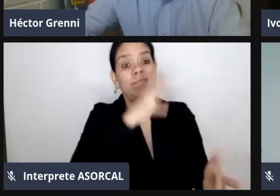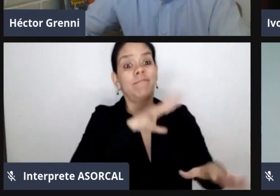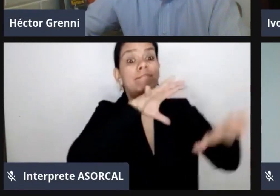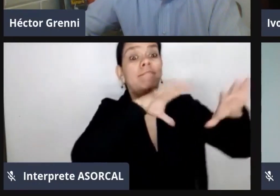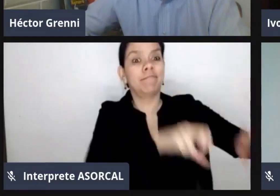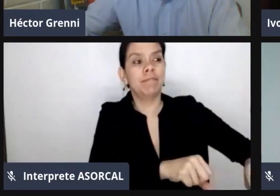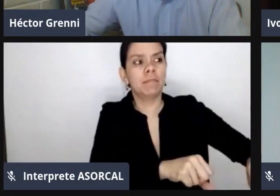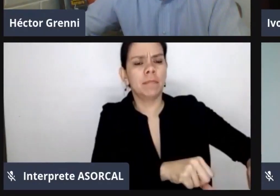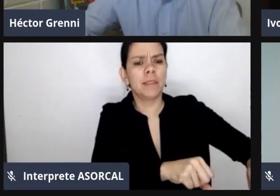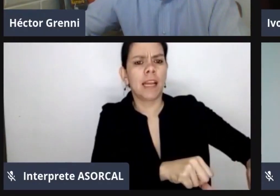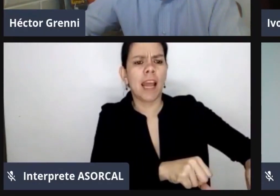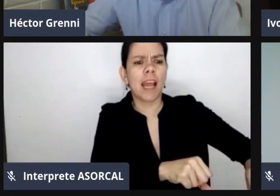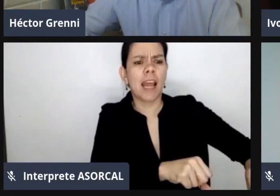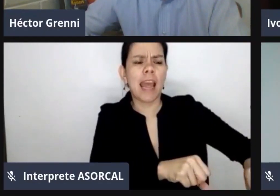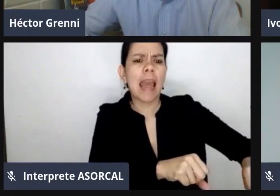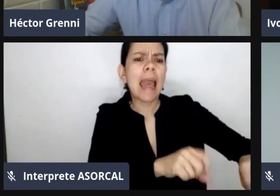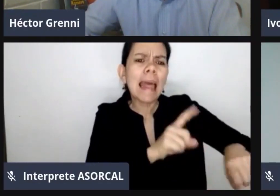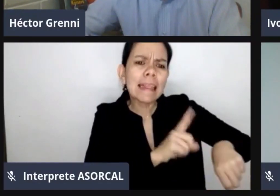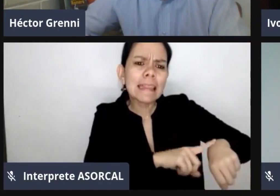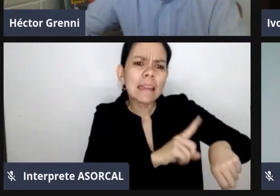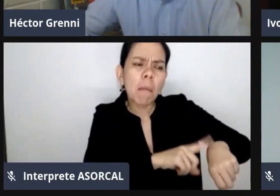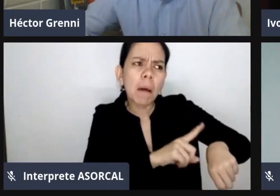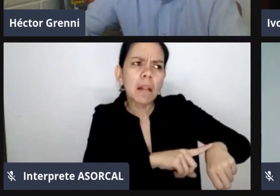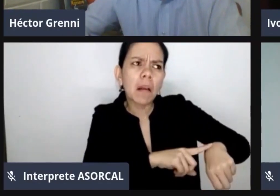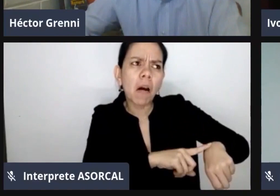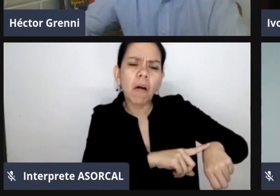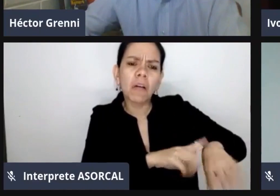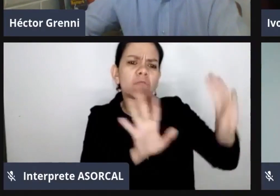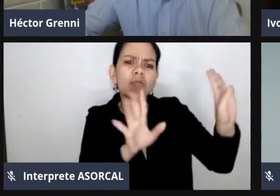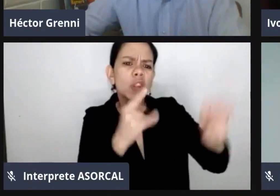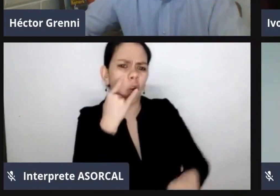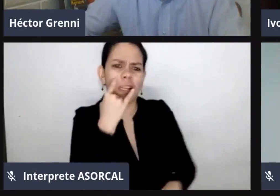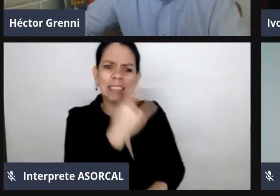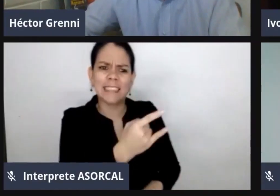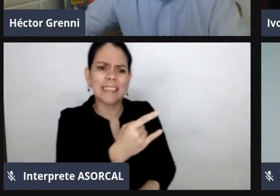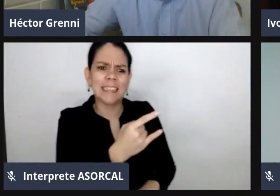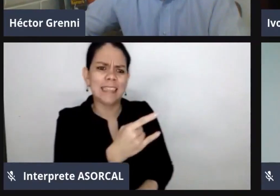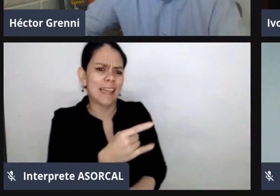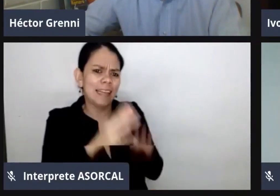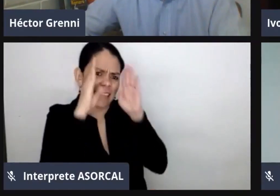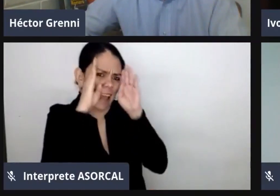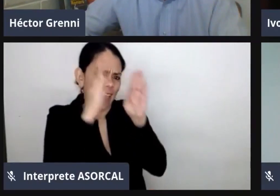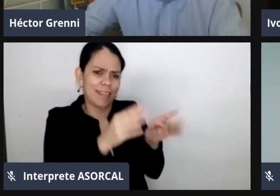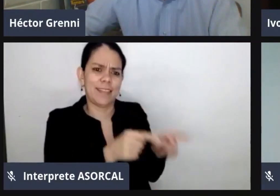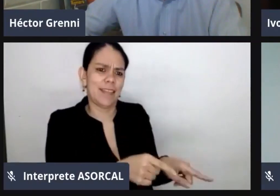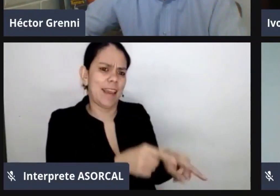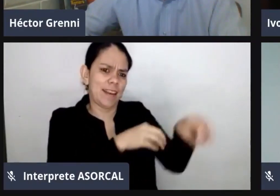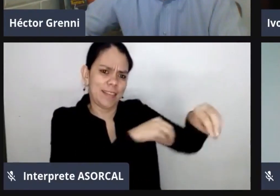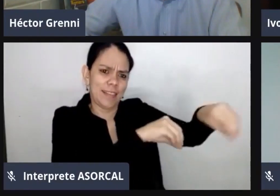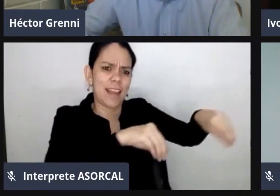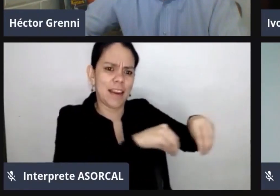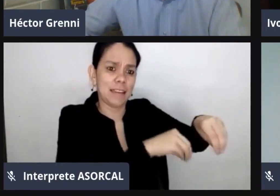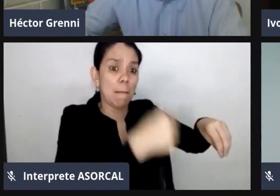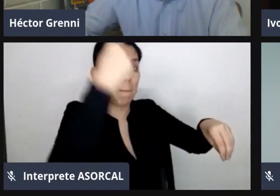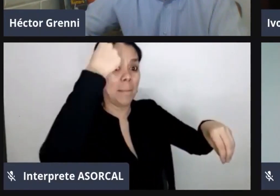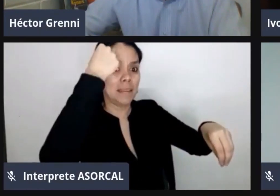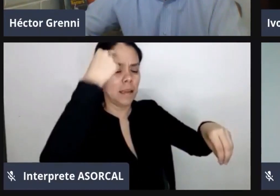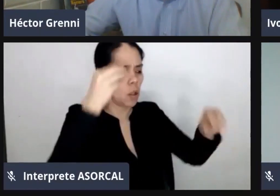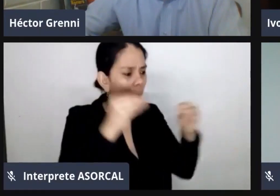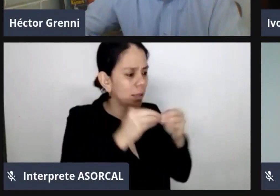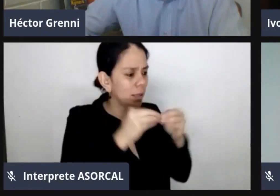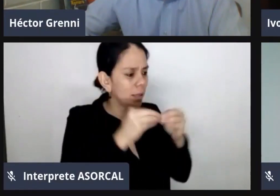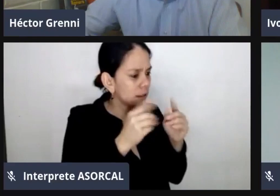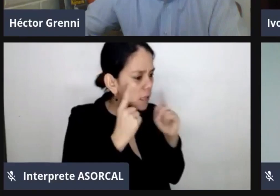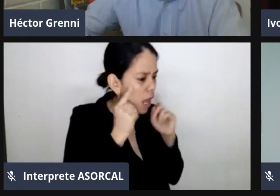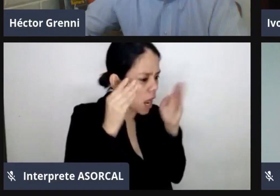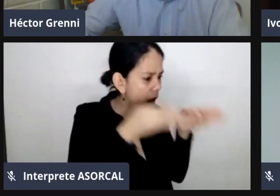riqueza propietaria, las grandes propiedades, para pasarse al sector financiero.